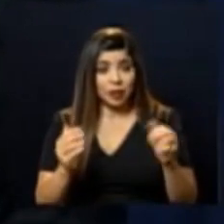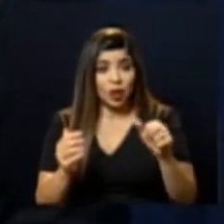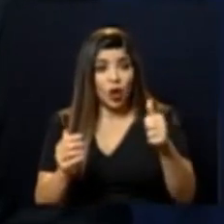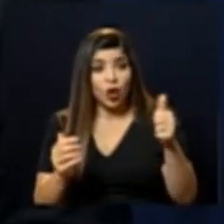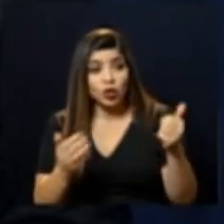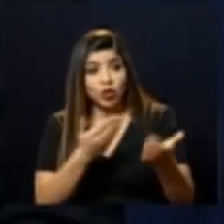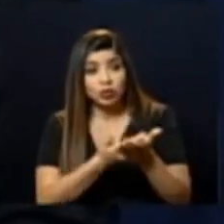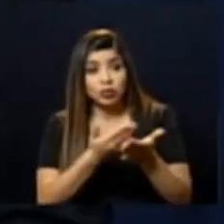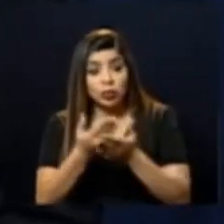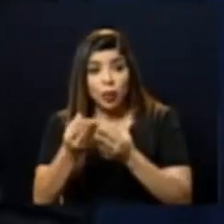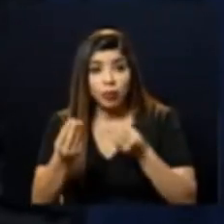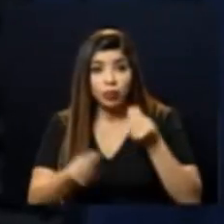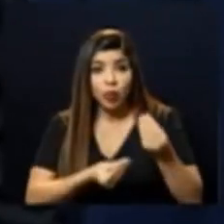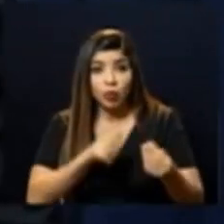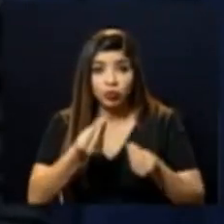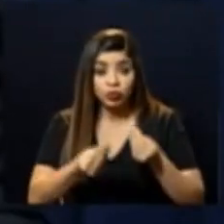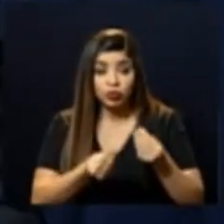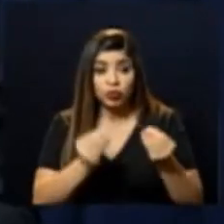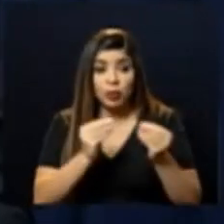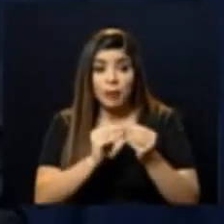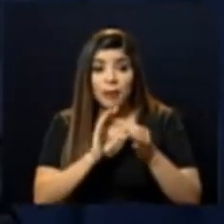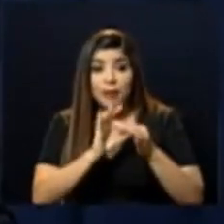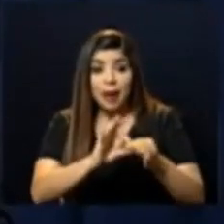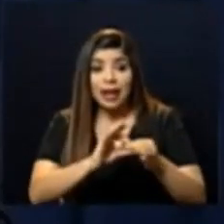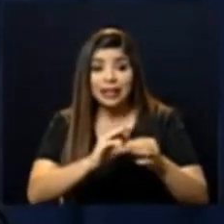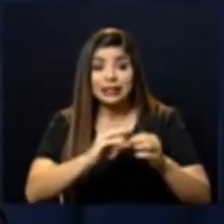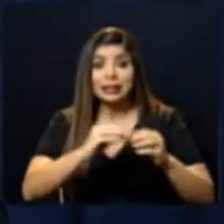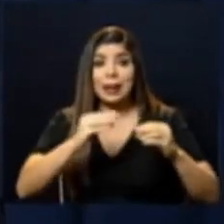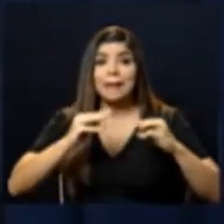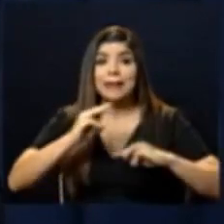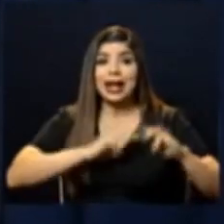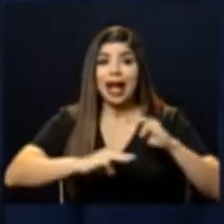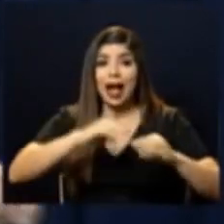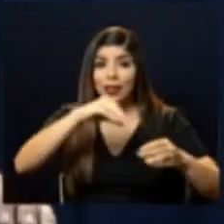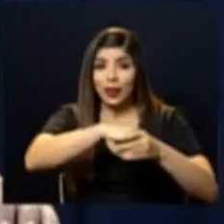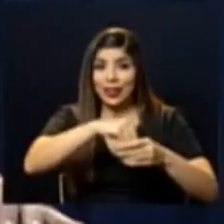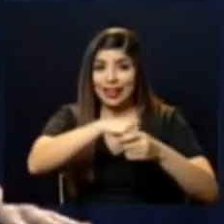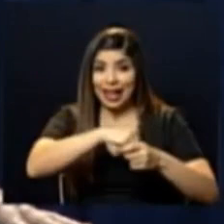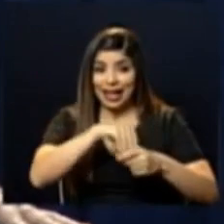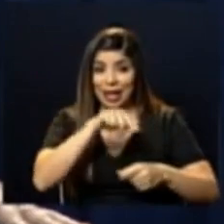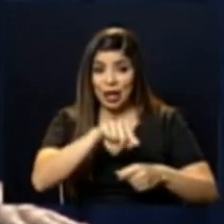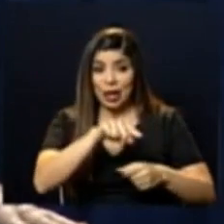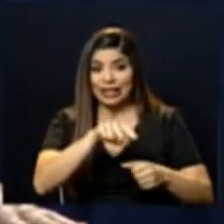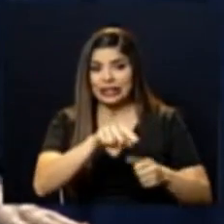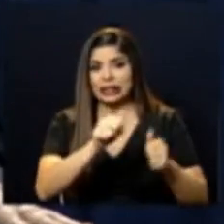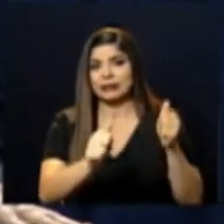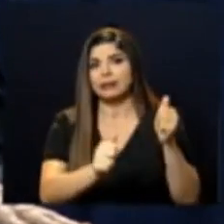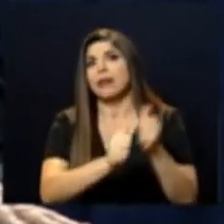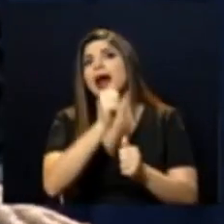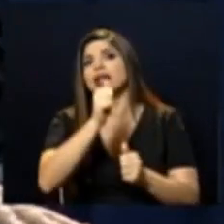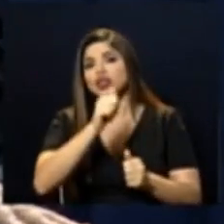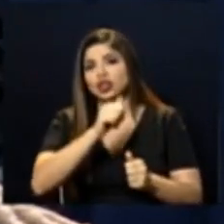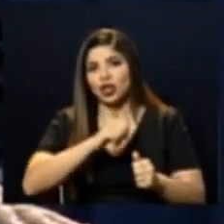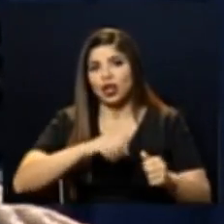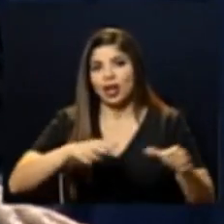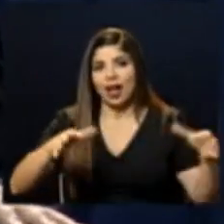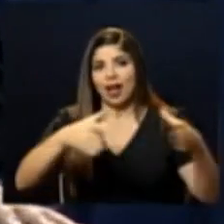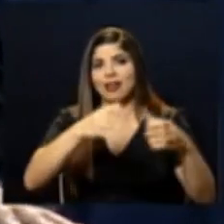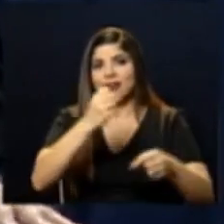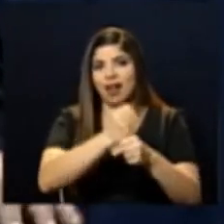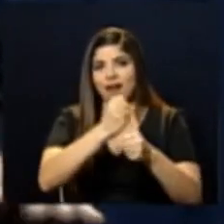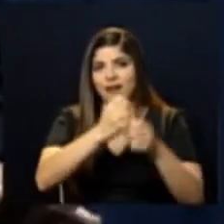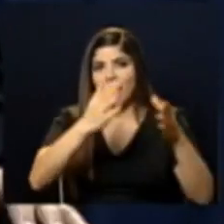oferta productiva vinculada al mercado interno representa la mayor parte de nuestra fuerza de